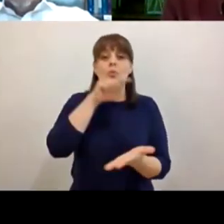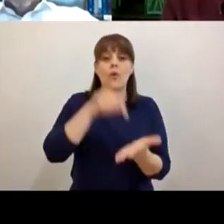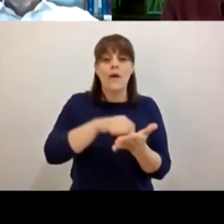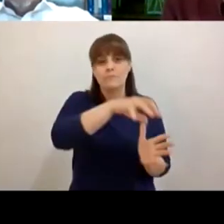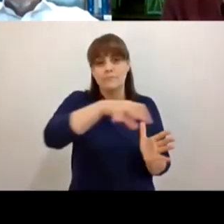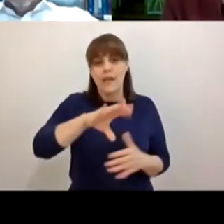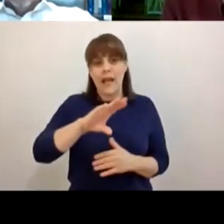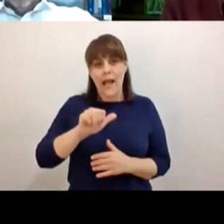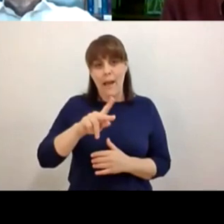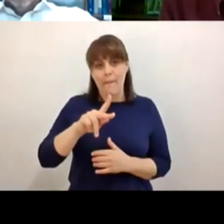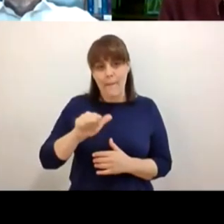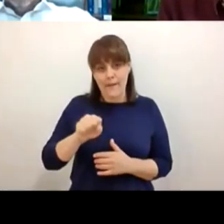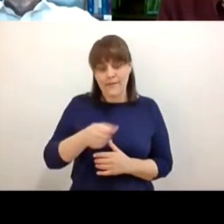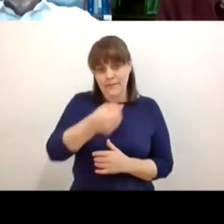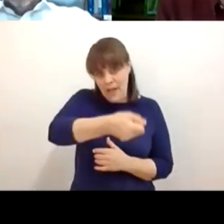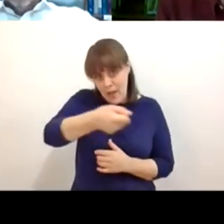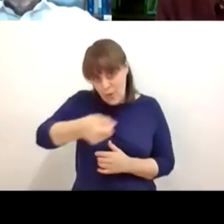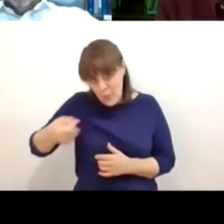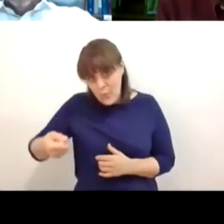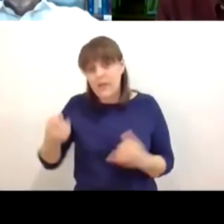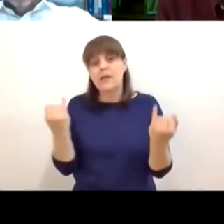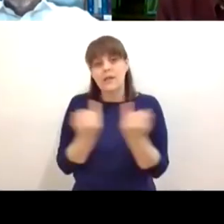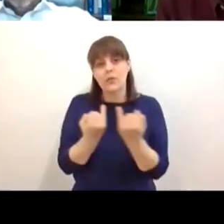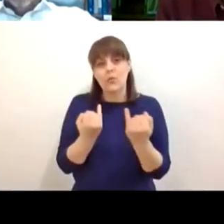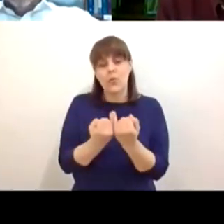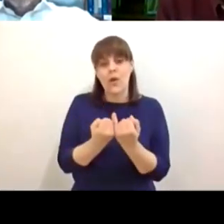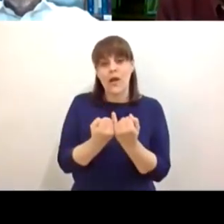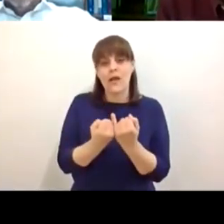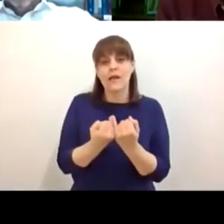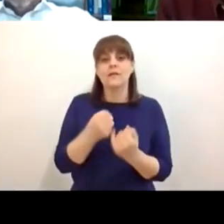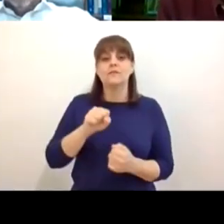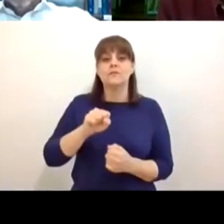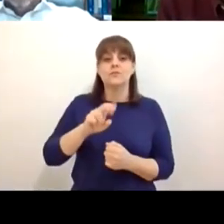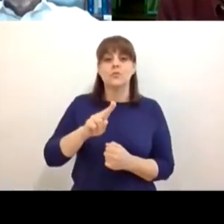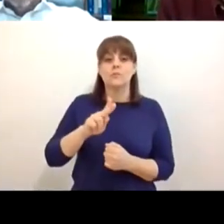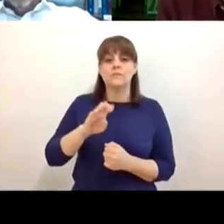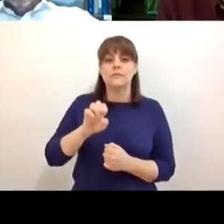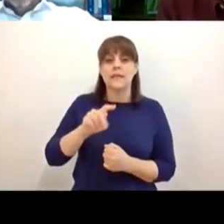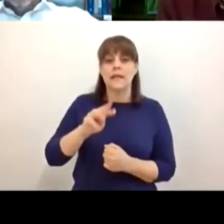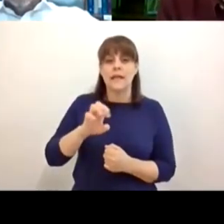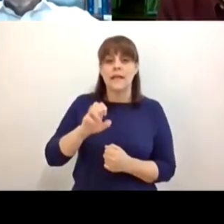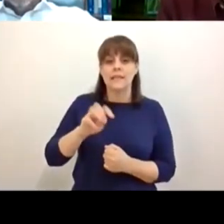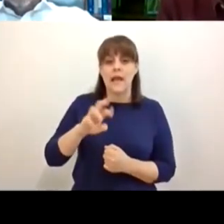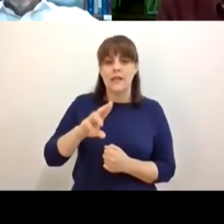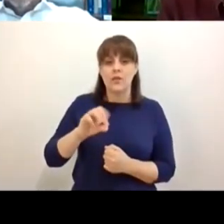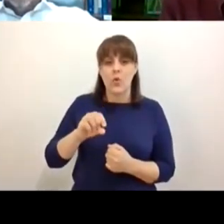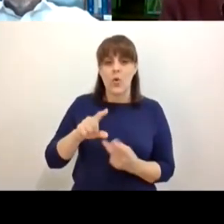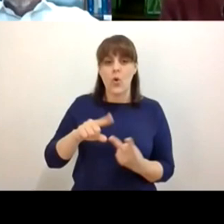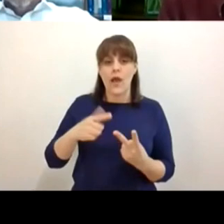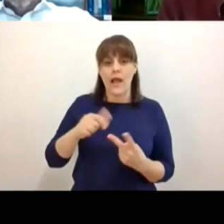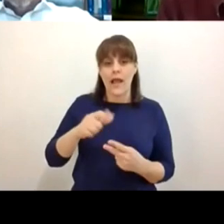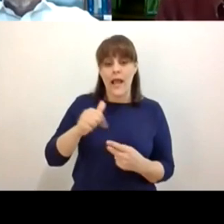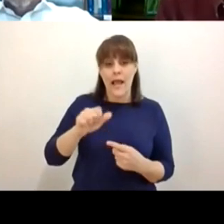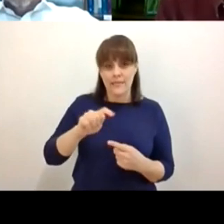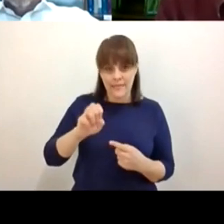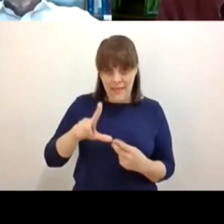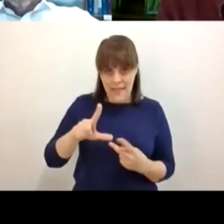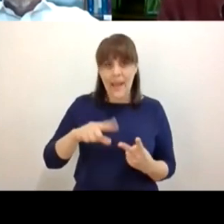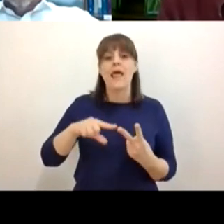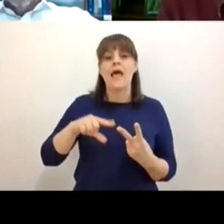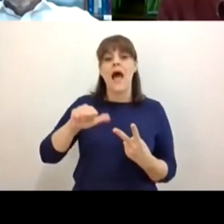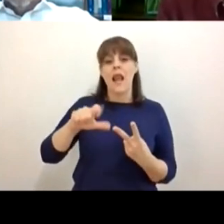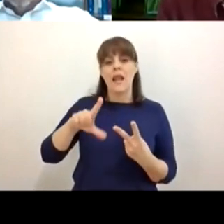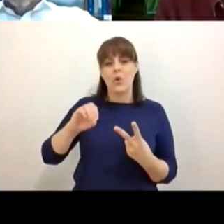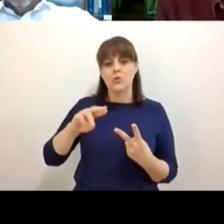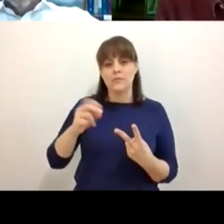un saludo a todos de parte del subsecretario de Salud, el doctor López-Gatell, y el secretario Jorge Alcocer, quienes están enterados